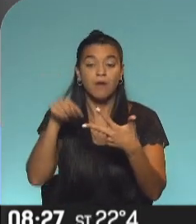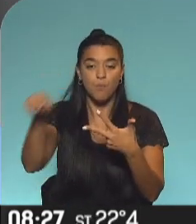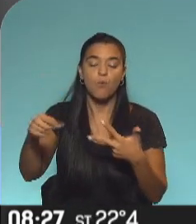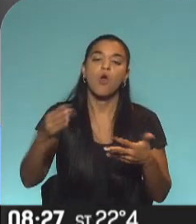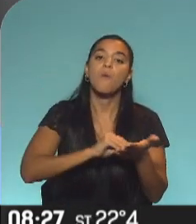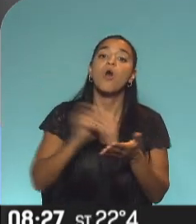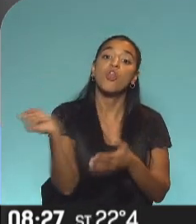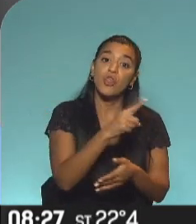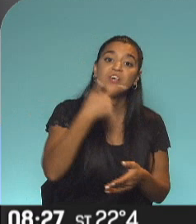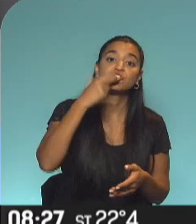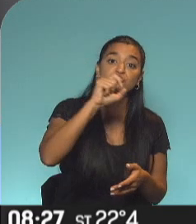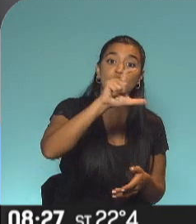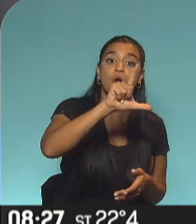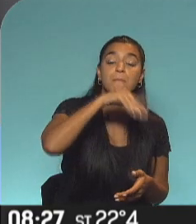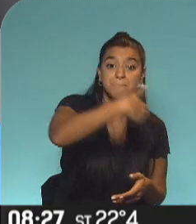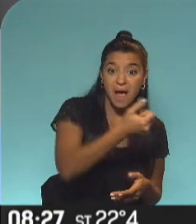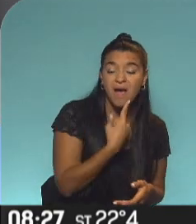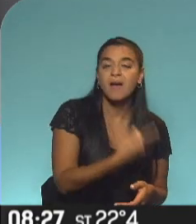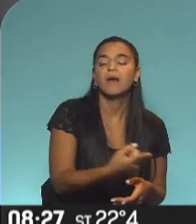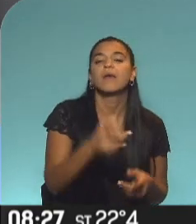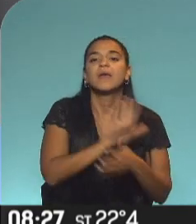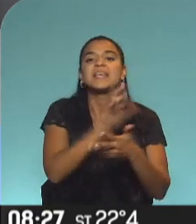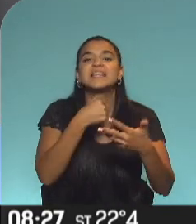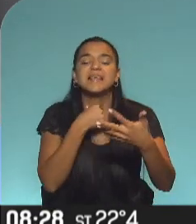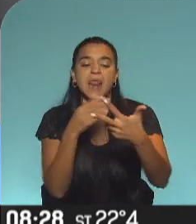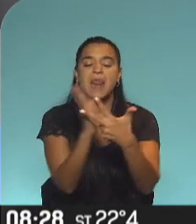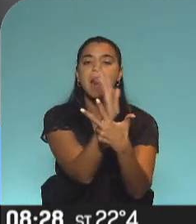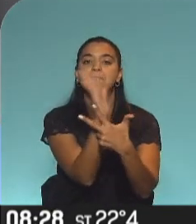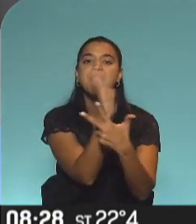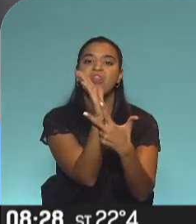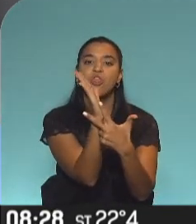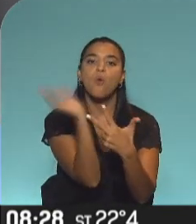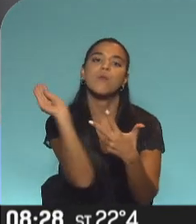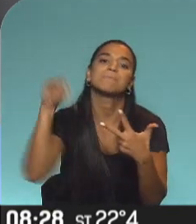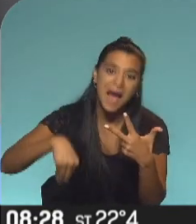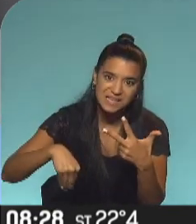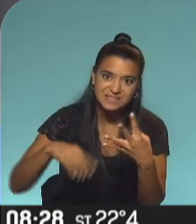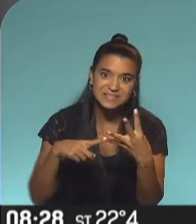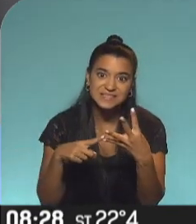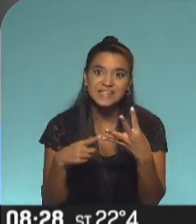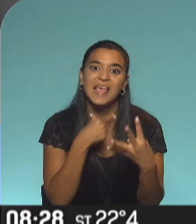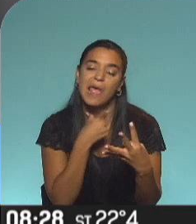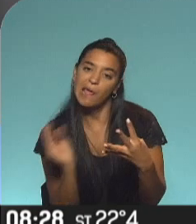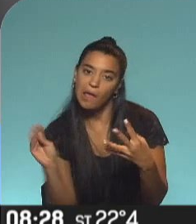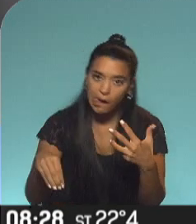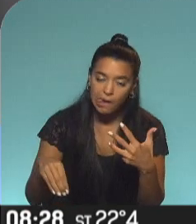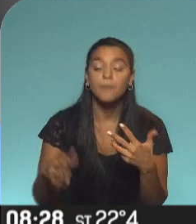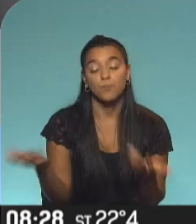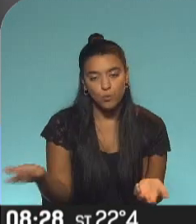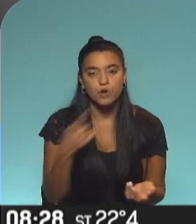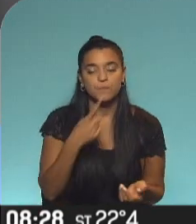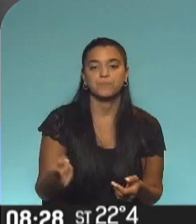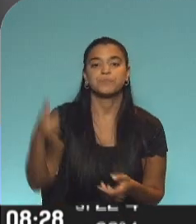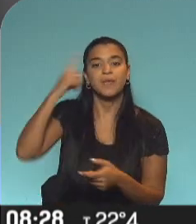SOCMA intentaron meter una instancia intermedia, de manera tal que la Cámara Comercial, ante una